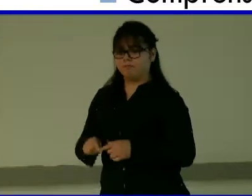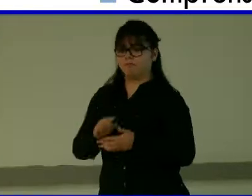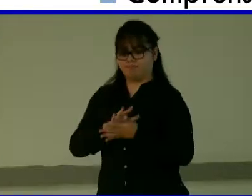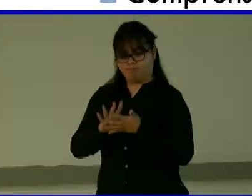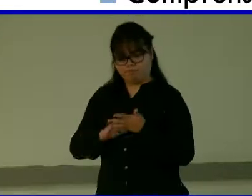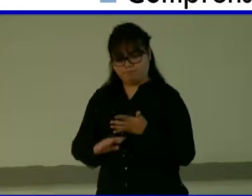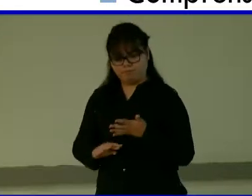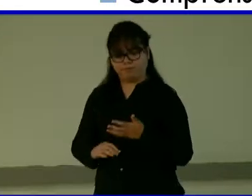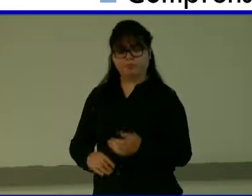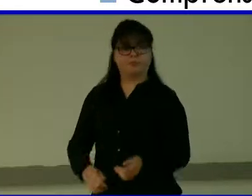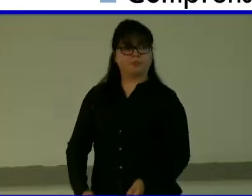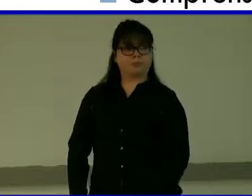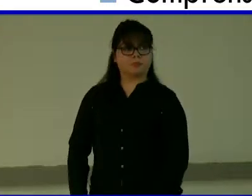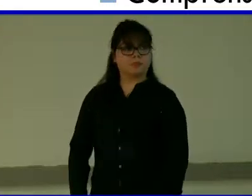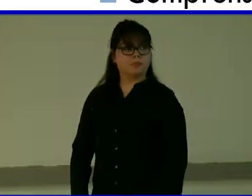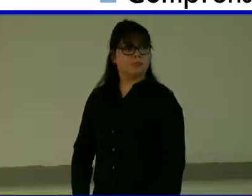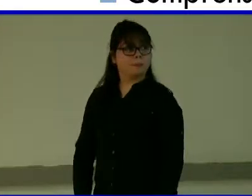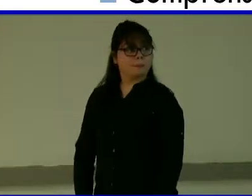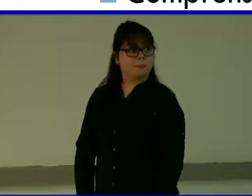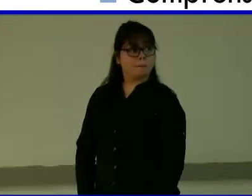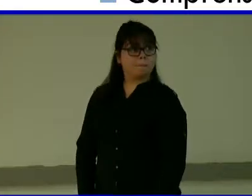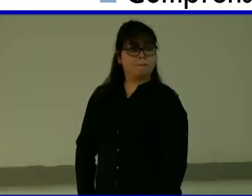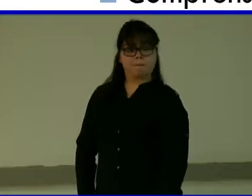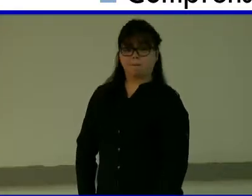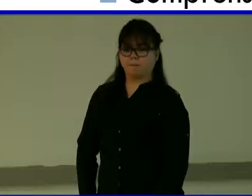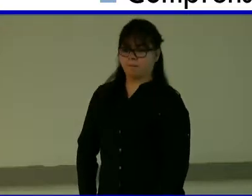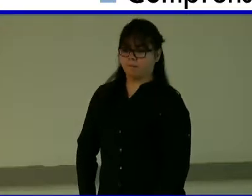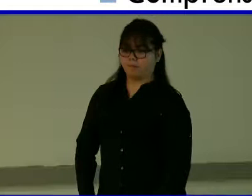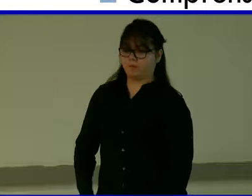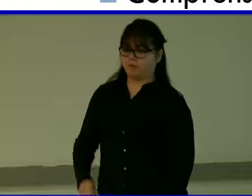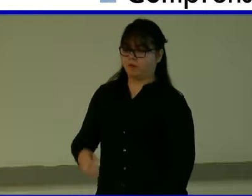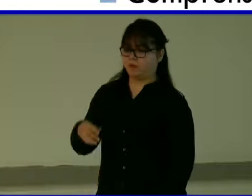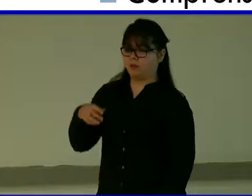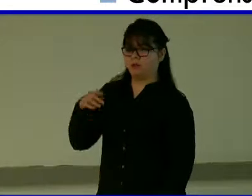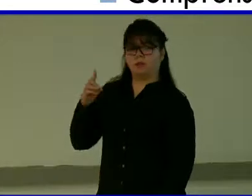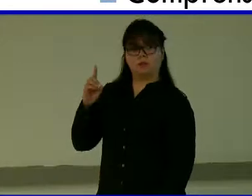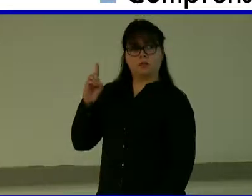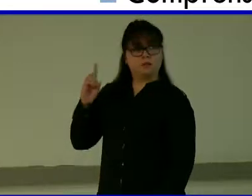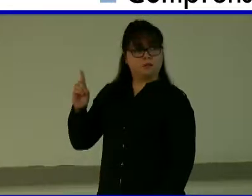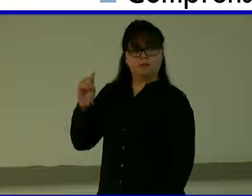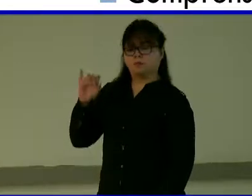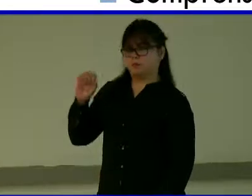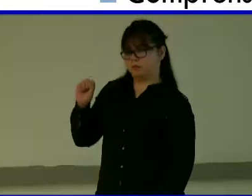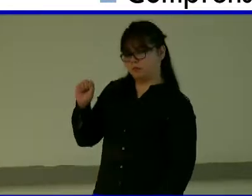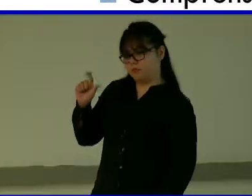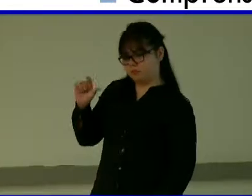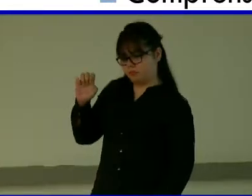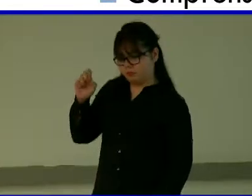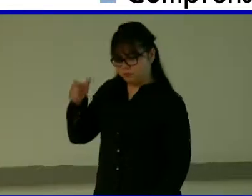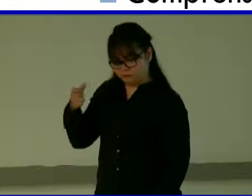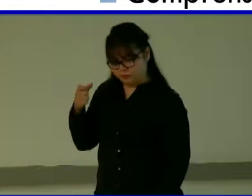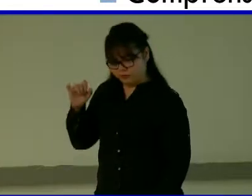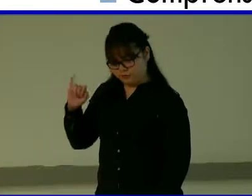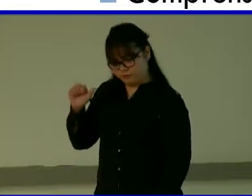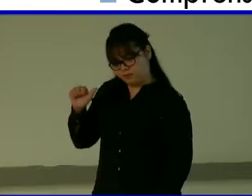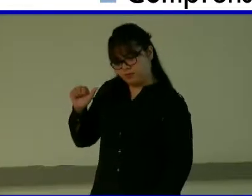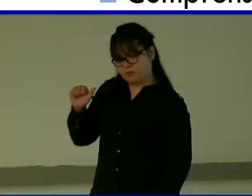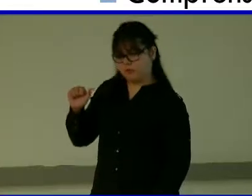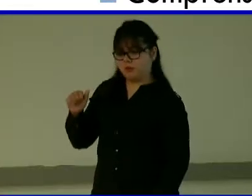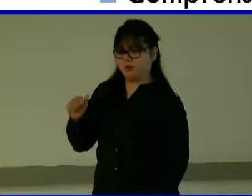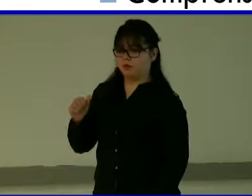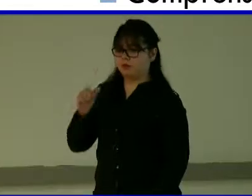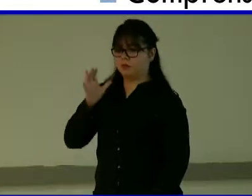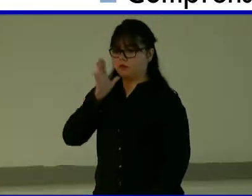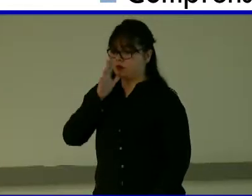La etiología, la causa, es un déficit del proceso fonológico. Es la inhabilidad de procesar los sonidos